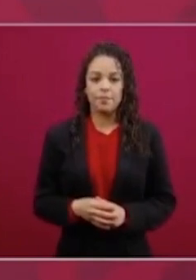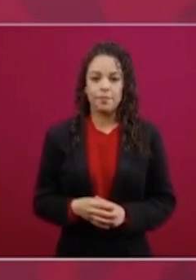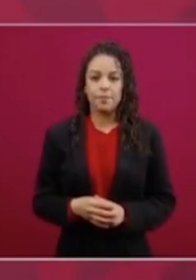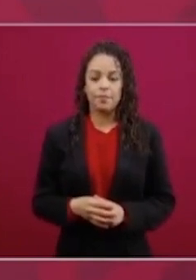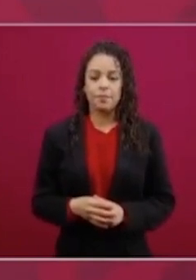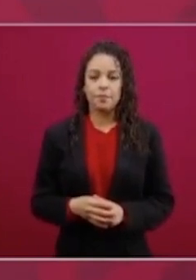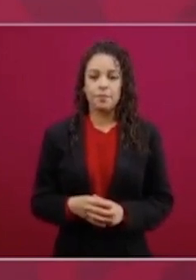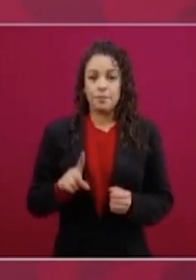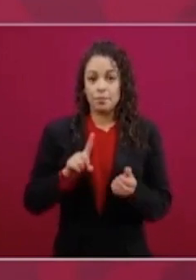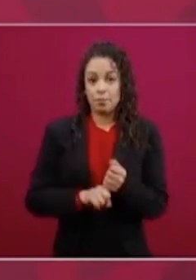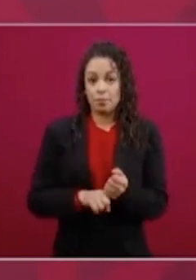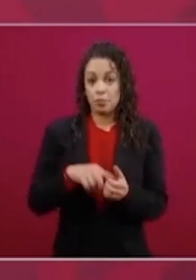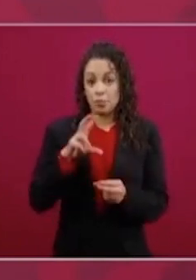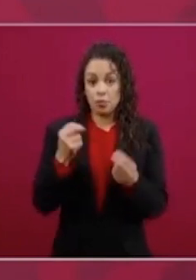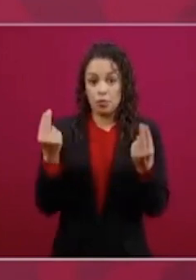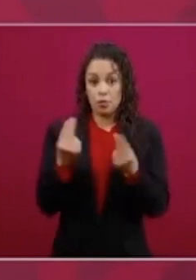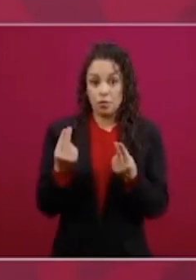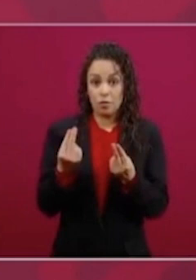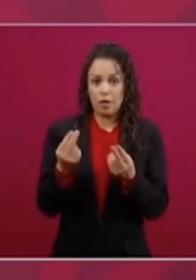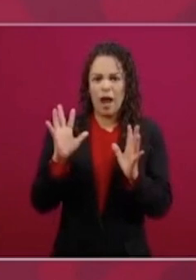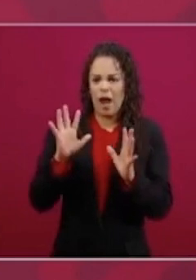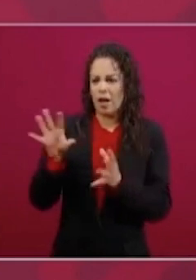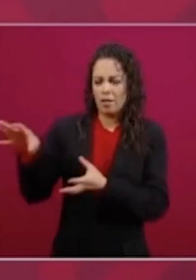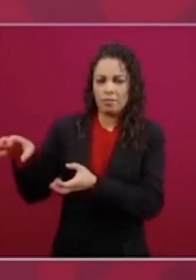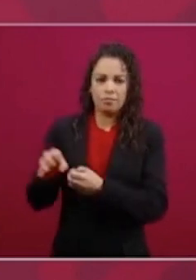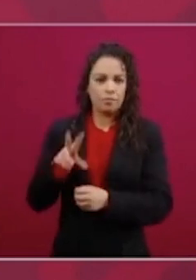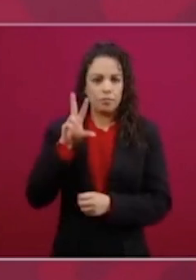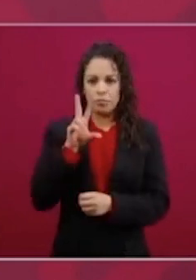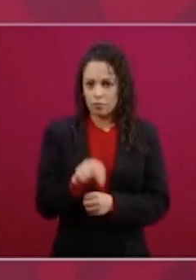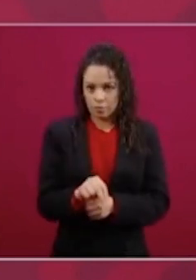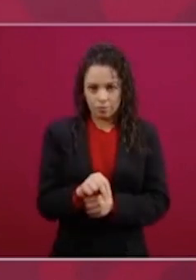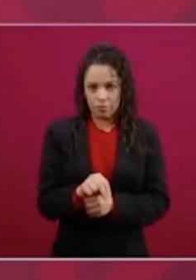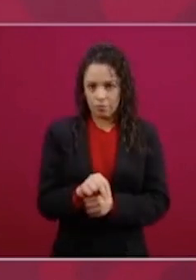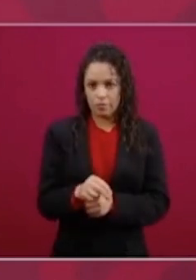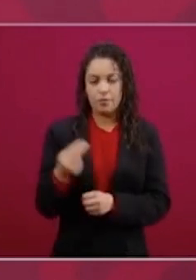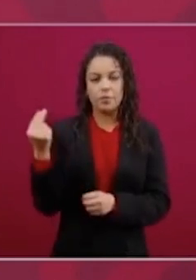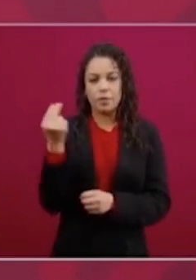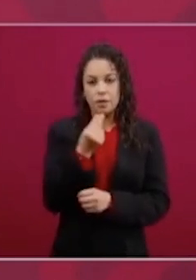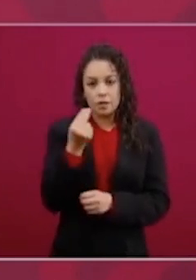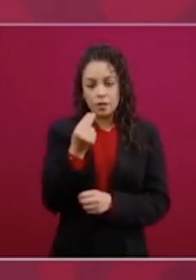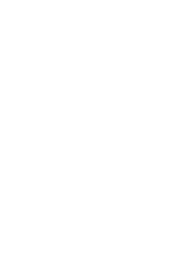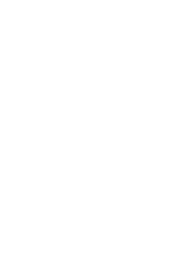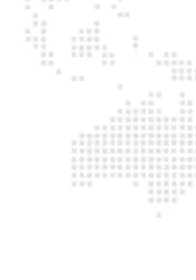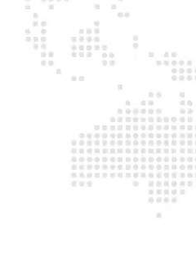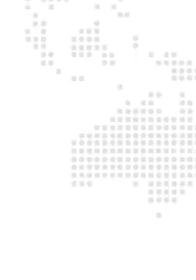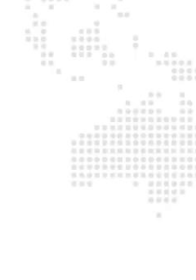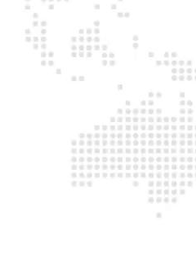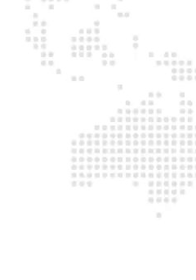necesidad. Tiene que justificarse muy bien.